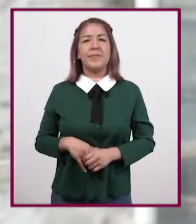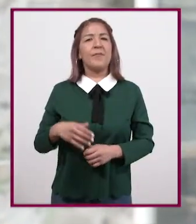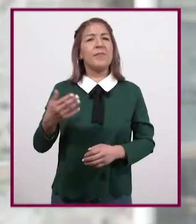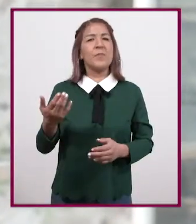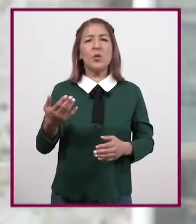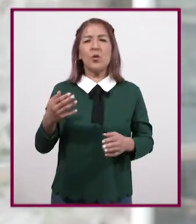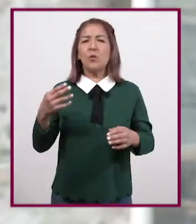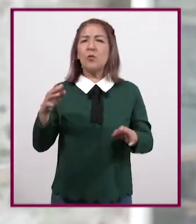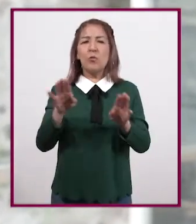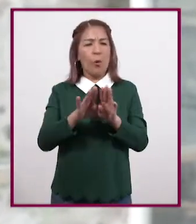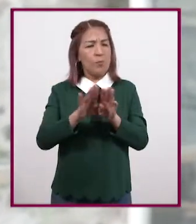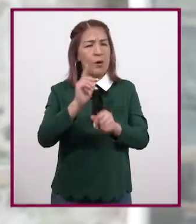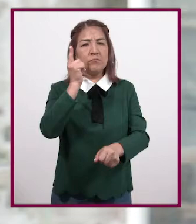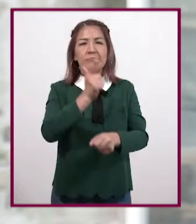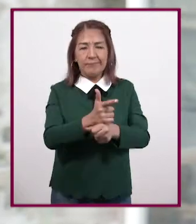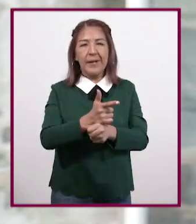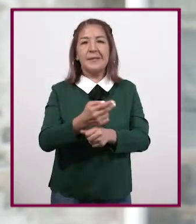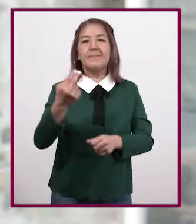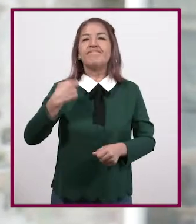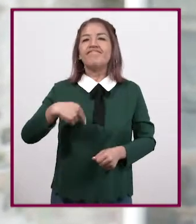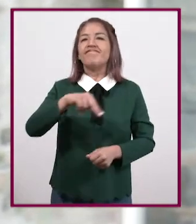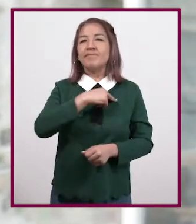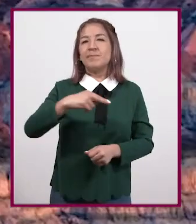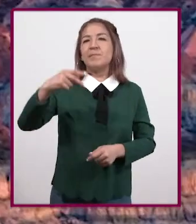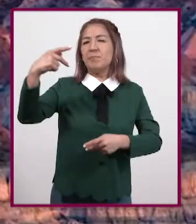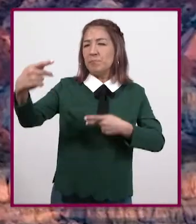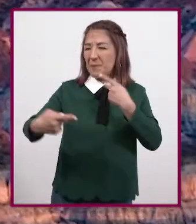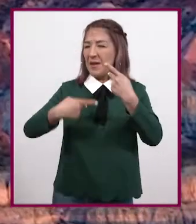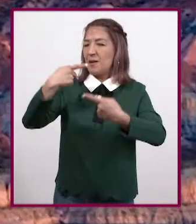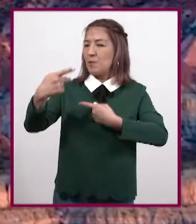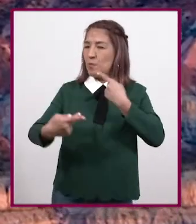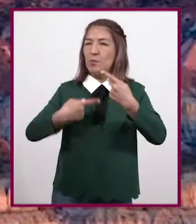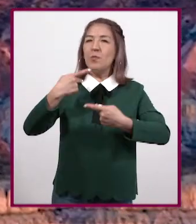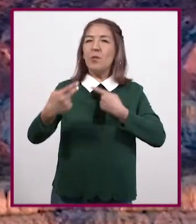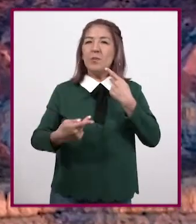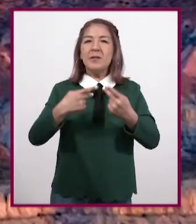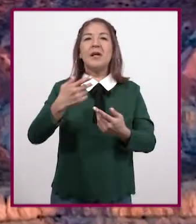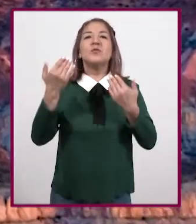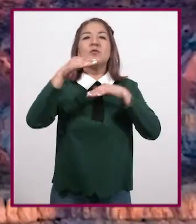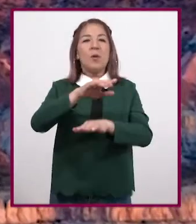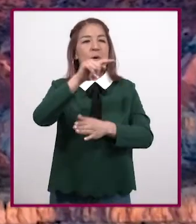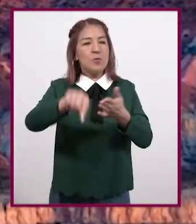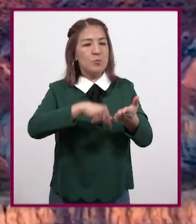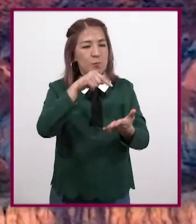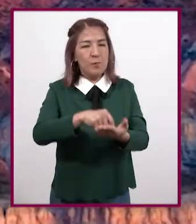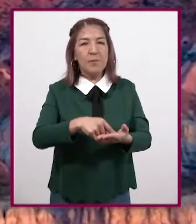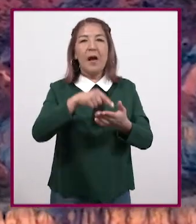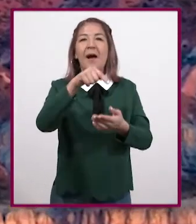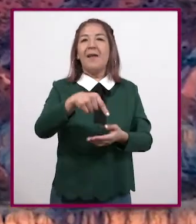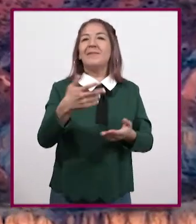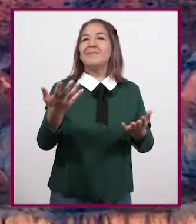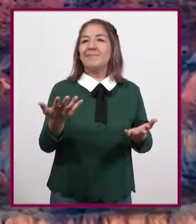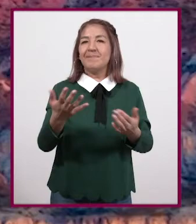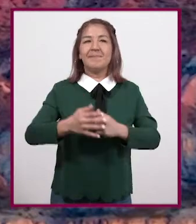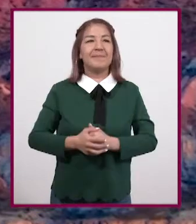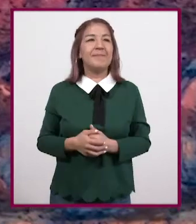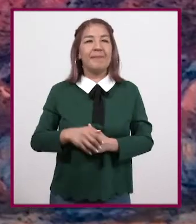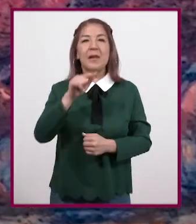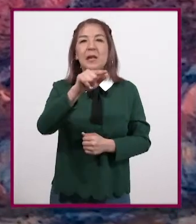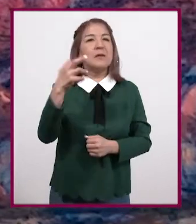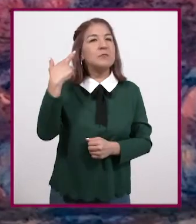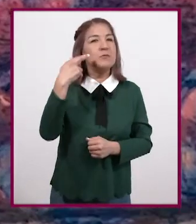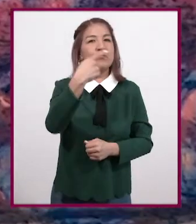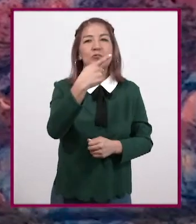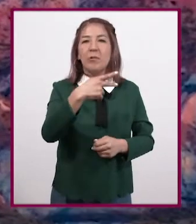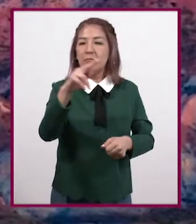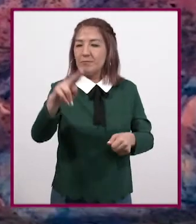Nosotros nos dimos cuenta que las preguntas que nos hacíamos de los espacios, de los lugares, es pues el